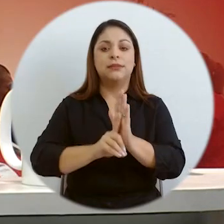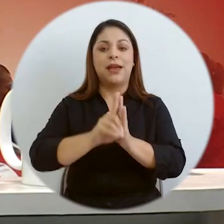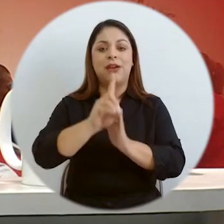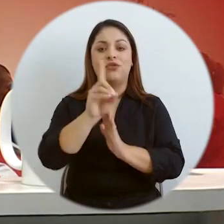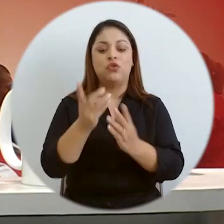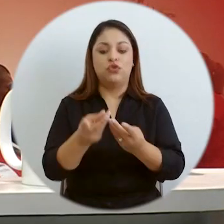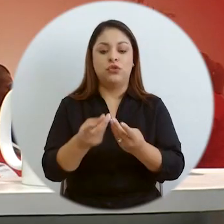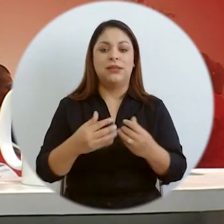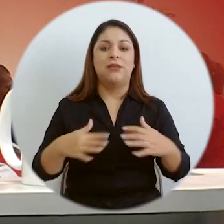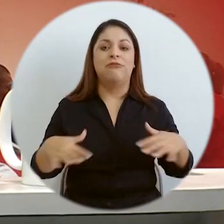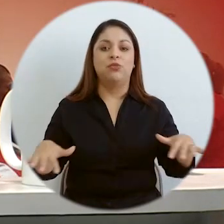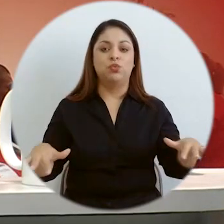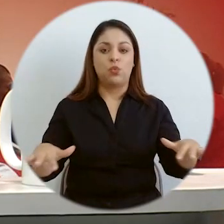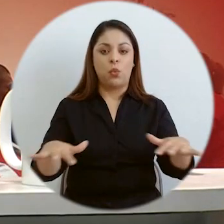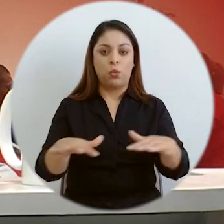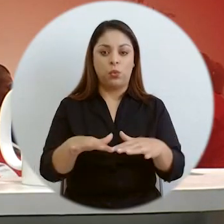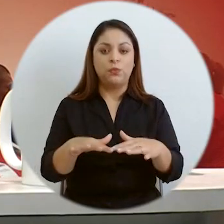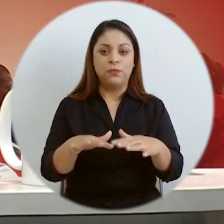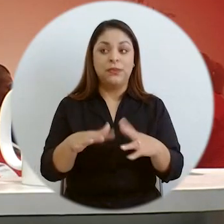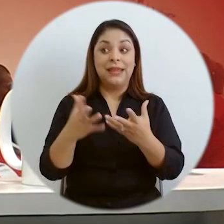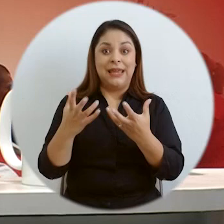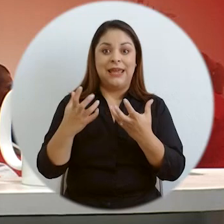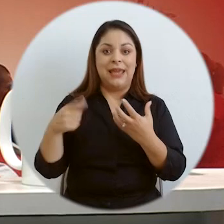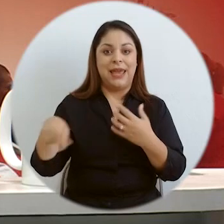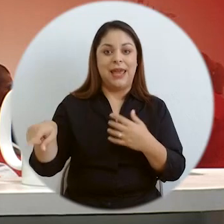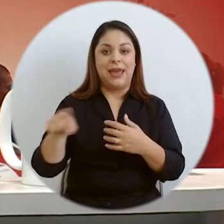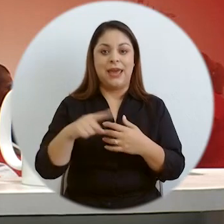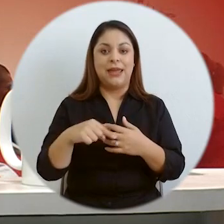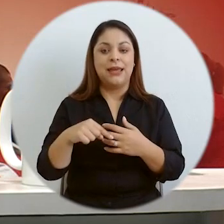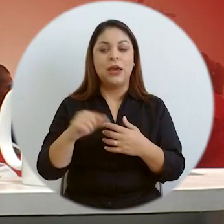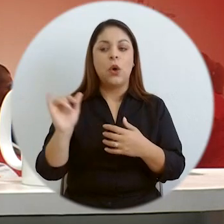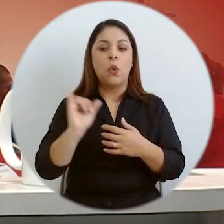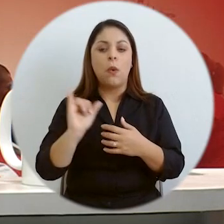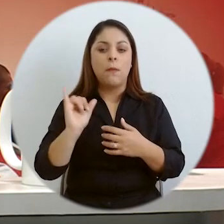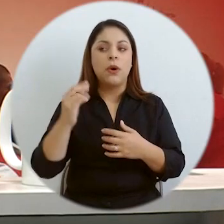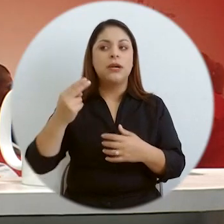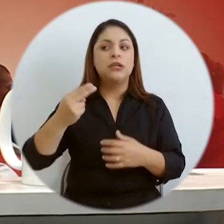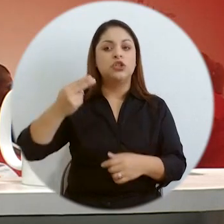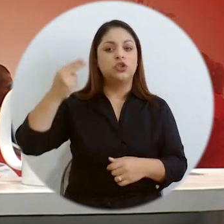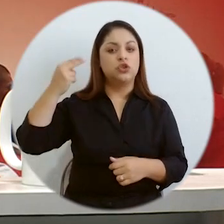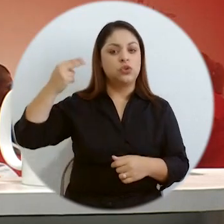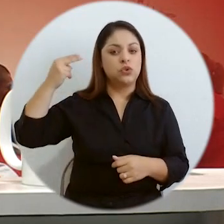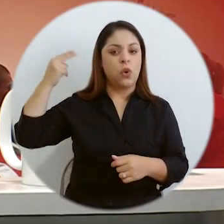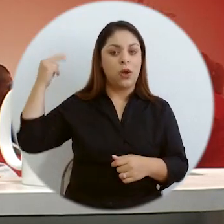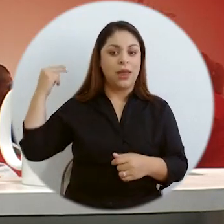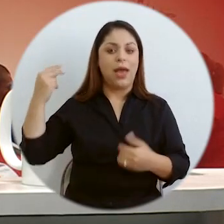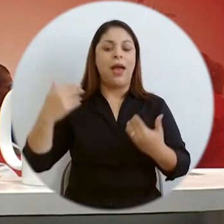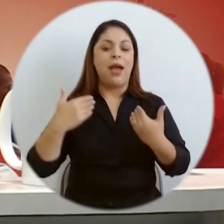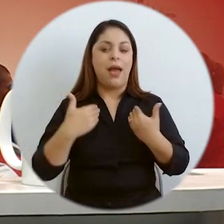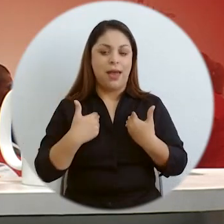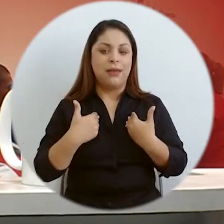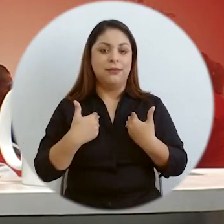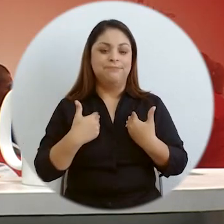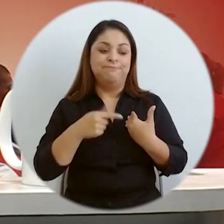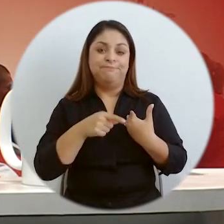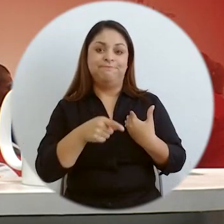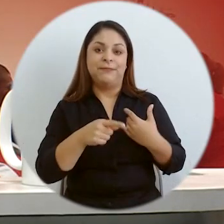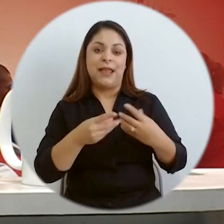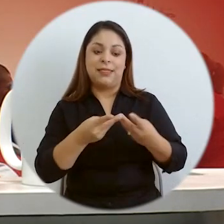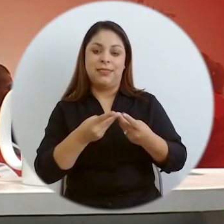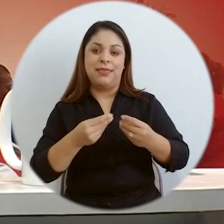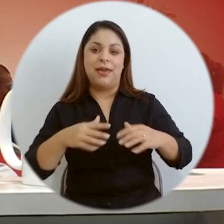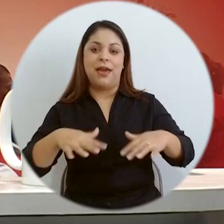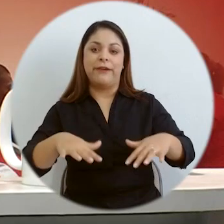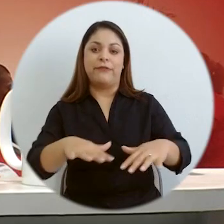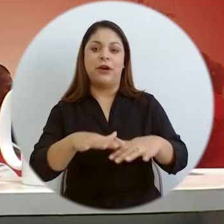querían y que se necesitaban plantear en un contexto donde históricamente pues la tenencia de la tierra ha estado